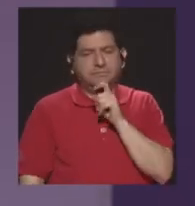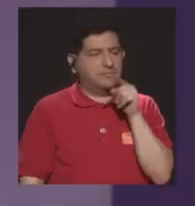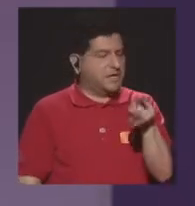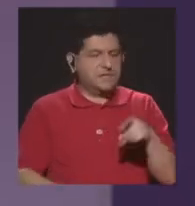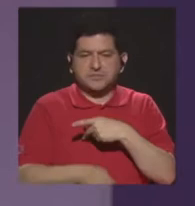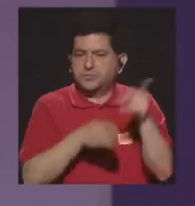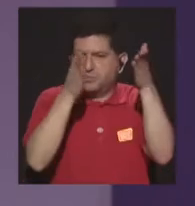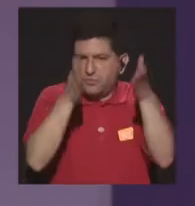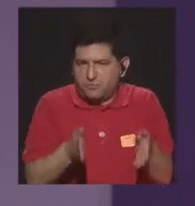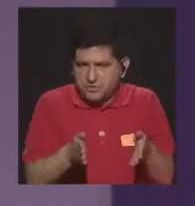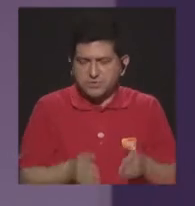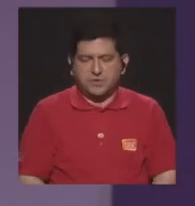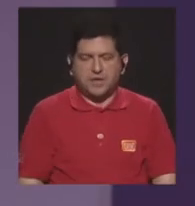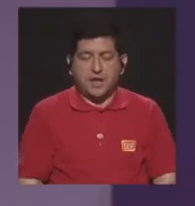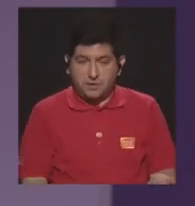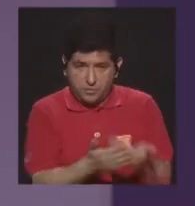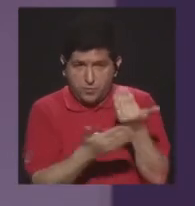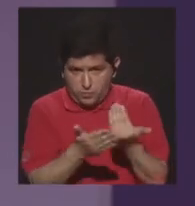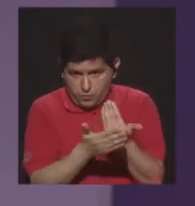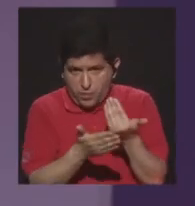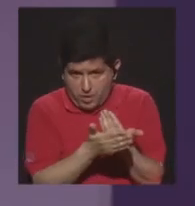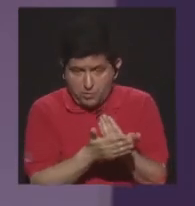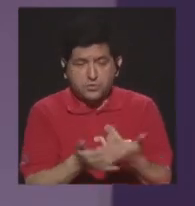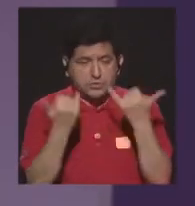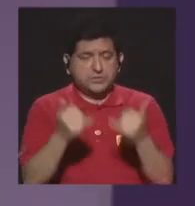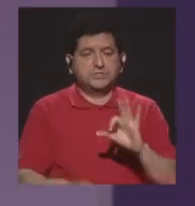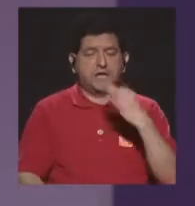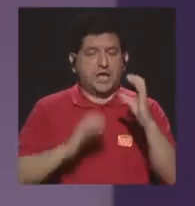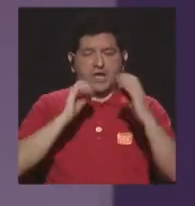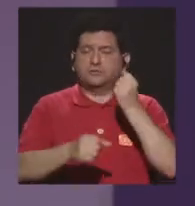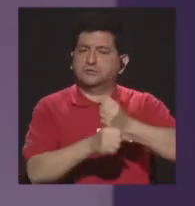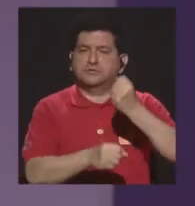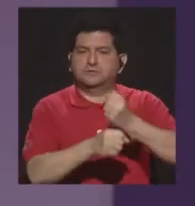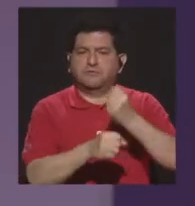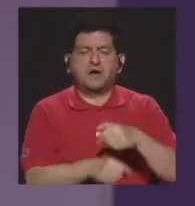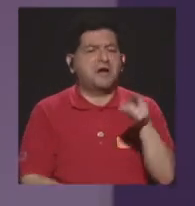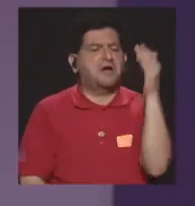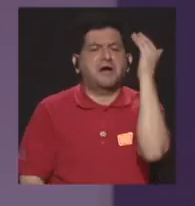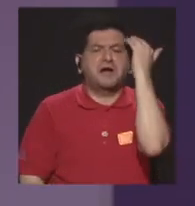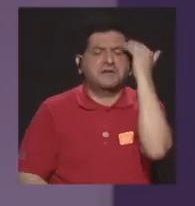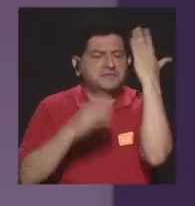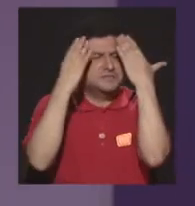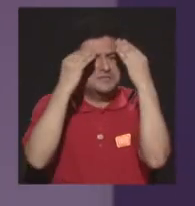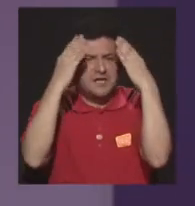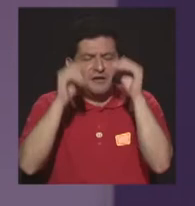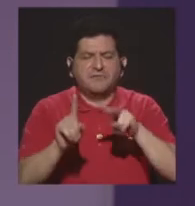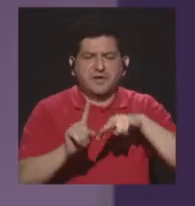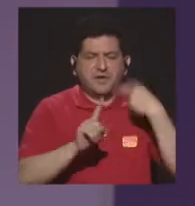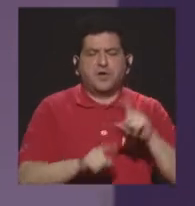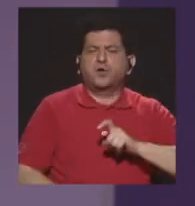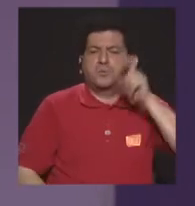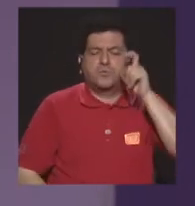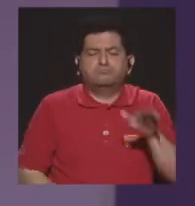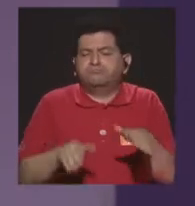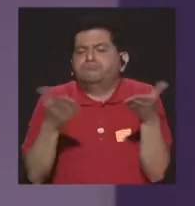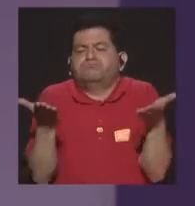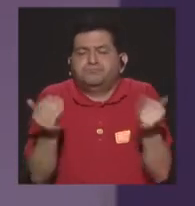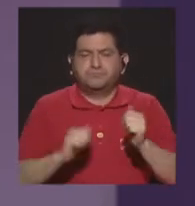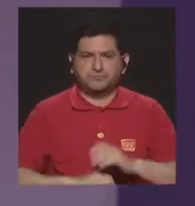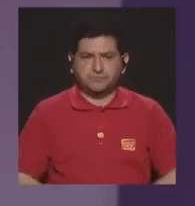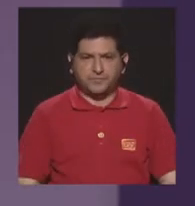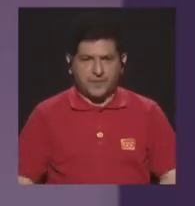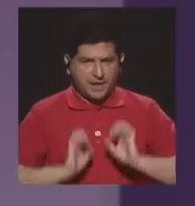estos profesionales o estas nuevas profesionales lleguen a los medios de comunicación van a saber cómo informar con perspectiva de género.